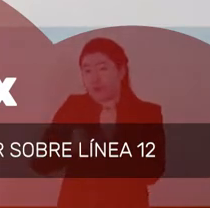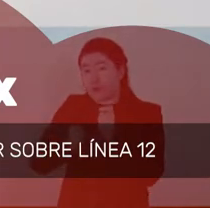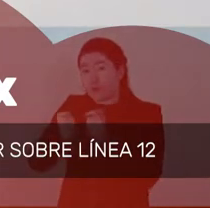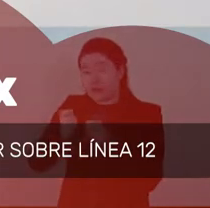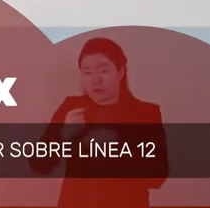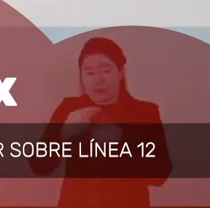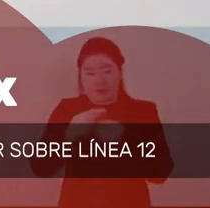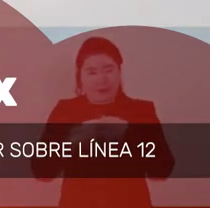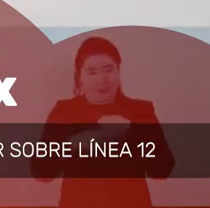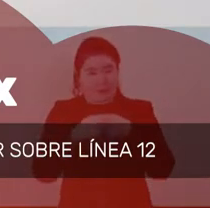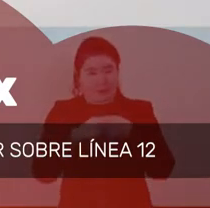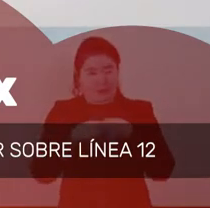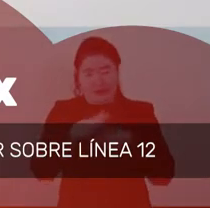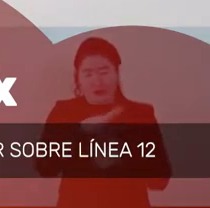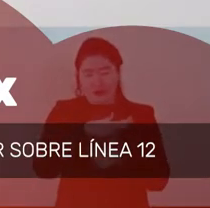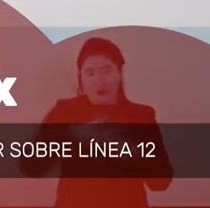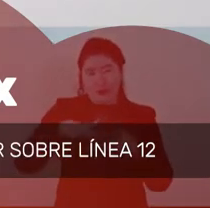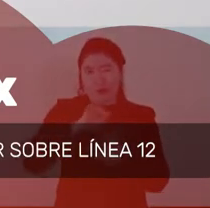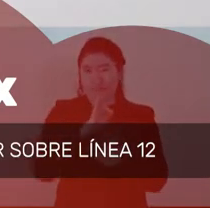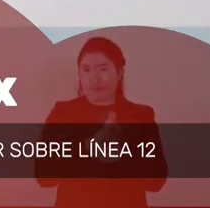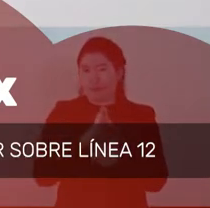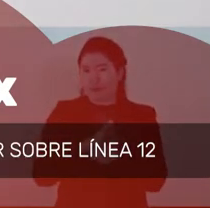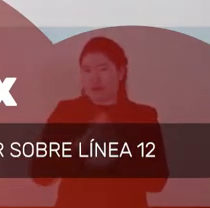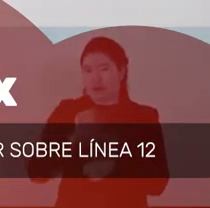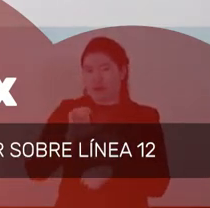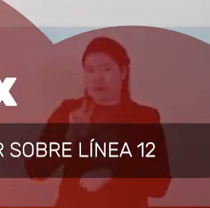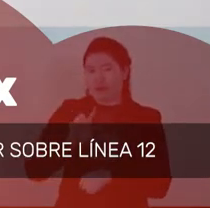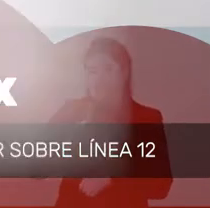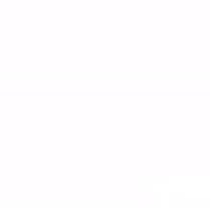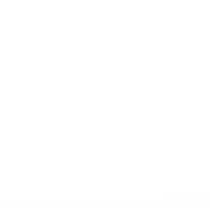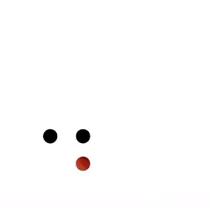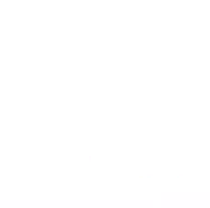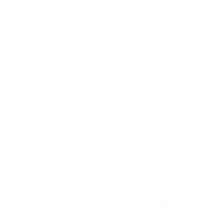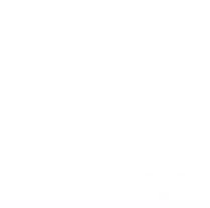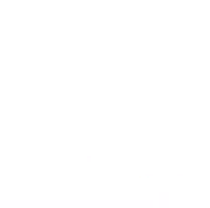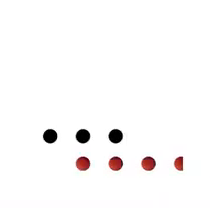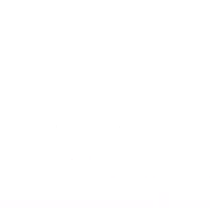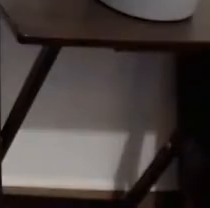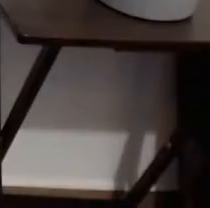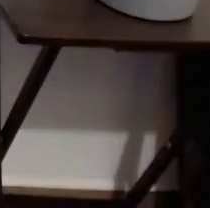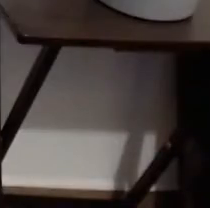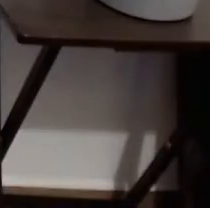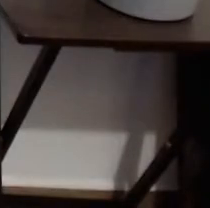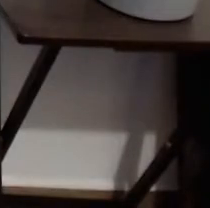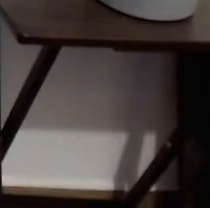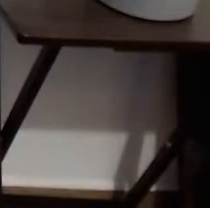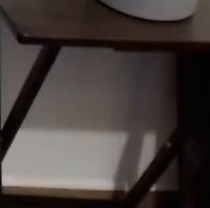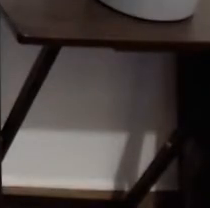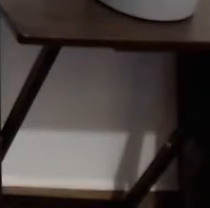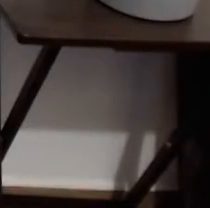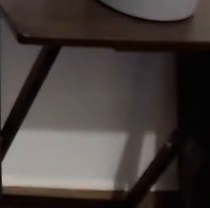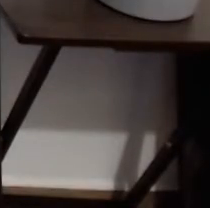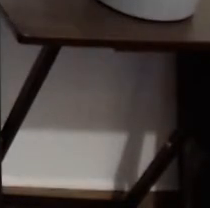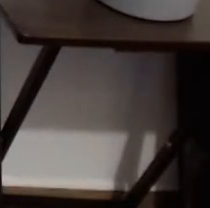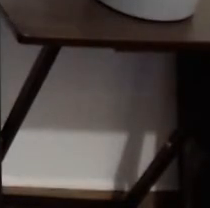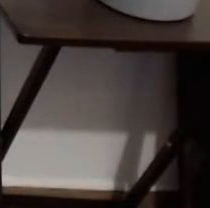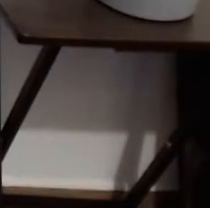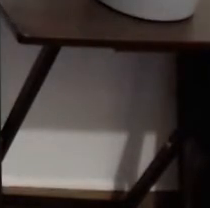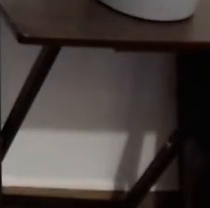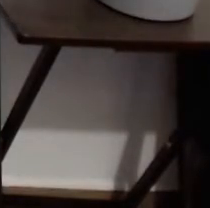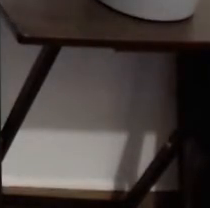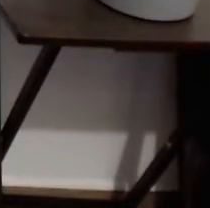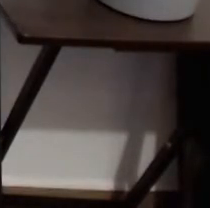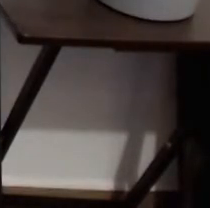por parte del gobierno de la Ciudad de México en nuestro sitio para conocer a fondo la situación. Y siguiendo con el tema de la línea 12, pues el presidente ya dijo que